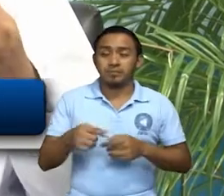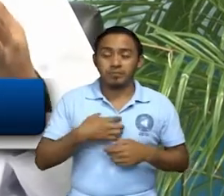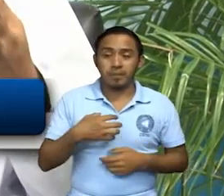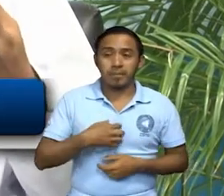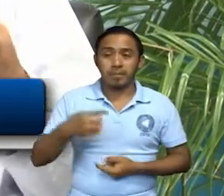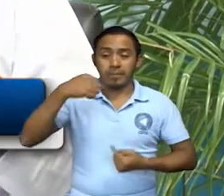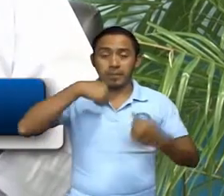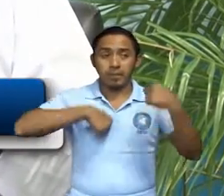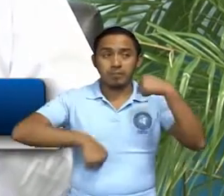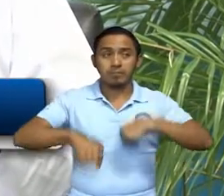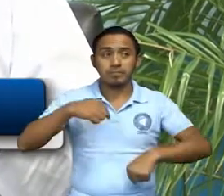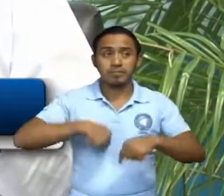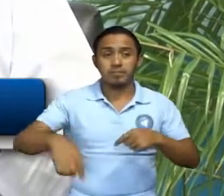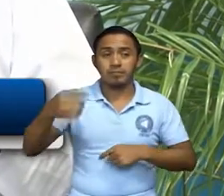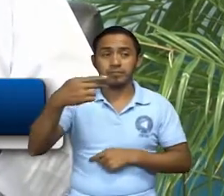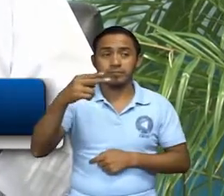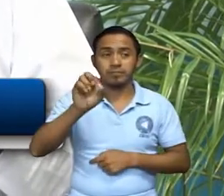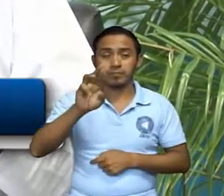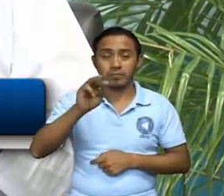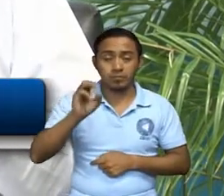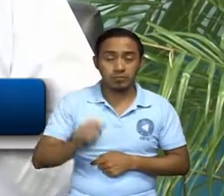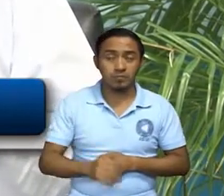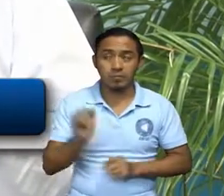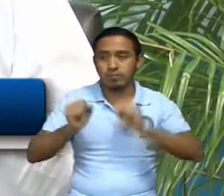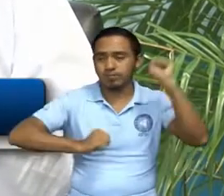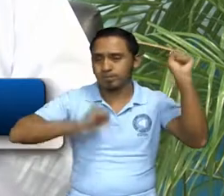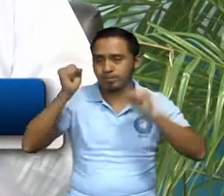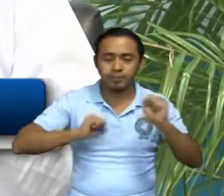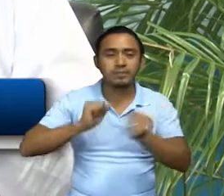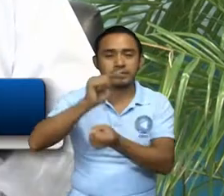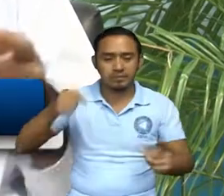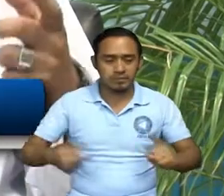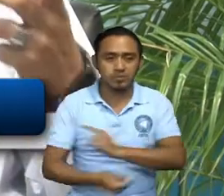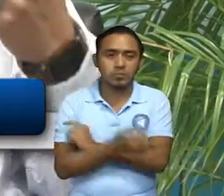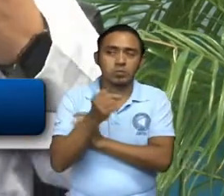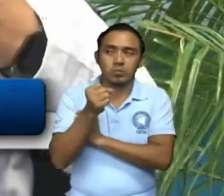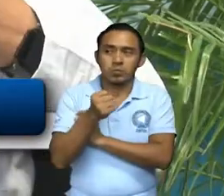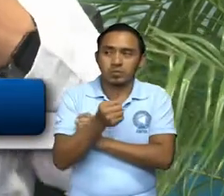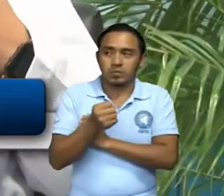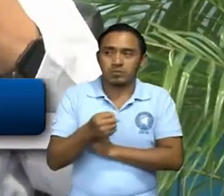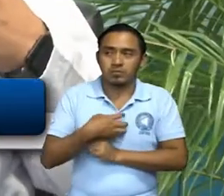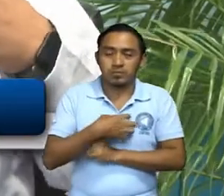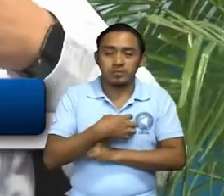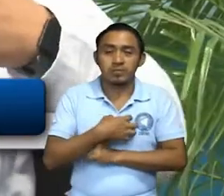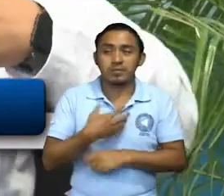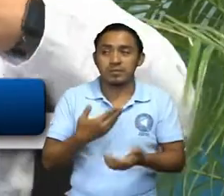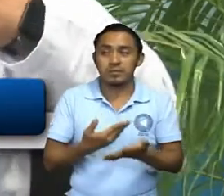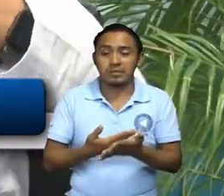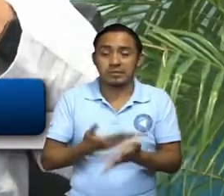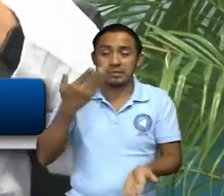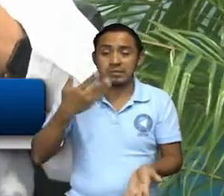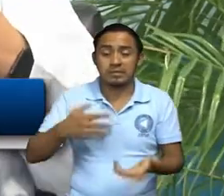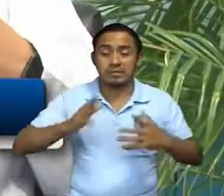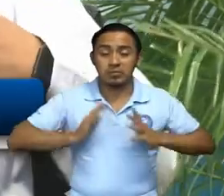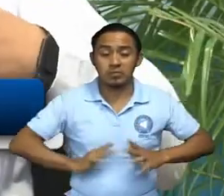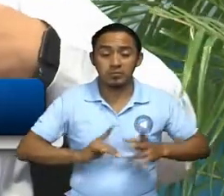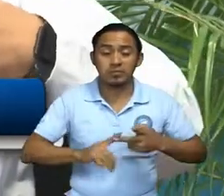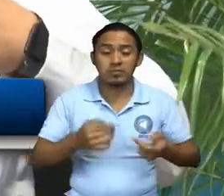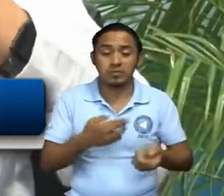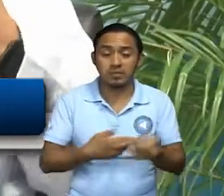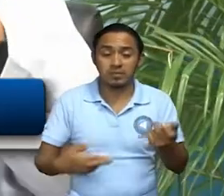que actúan cuando uno hace un esfuerzo físico y causa cambios de presión. Y se calienta la sangre, se calienta el cuerpo, como